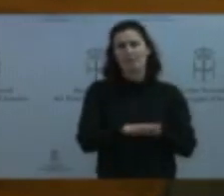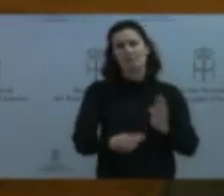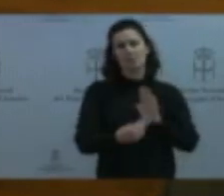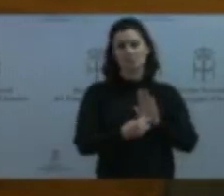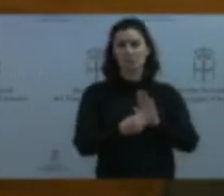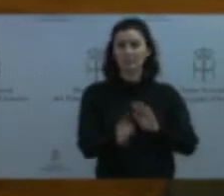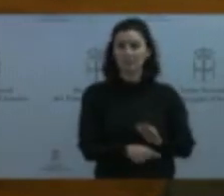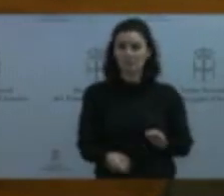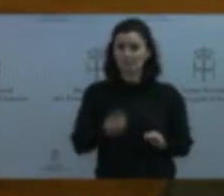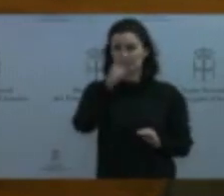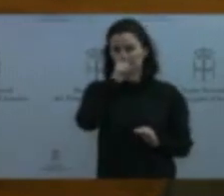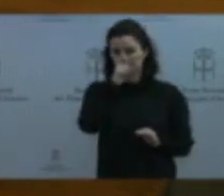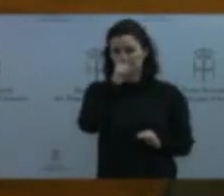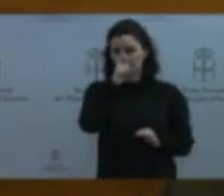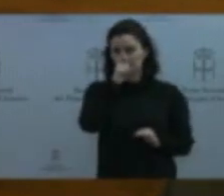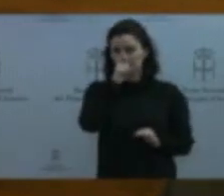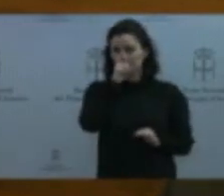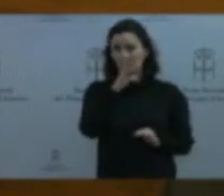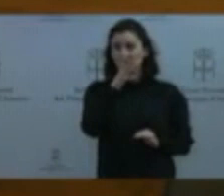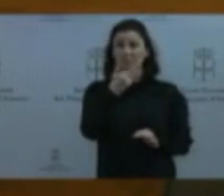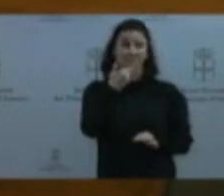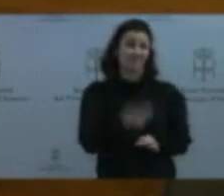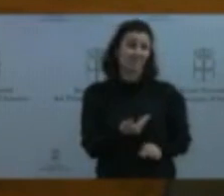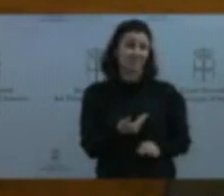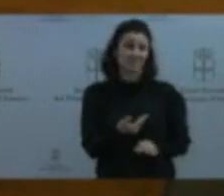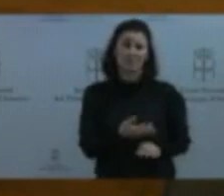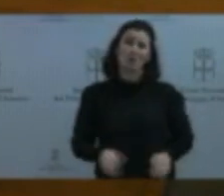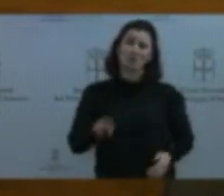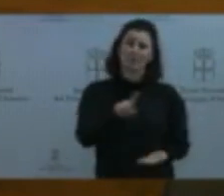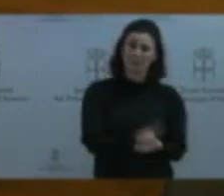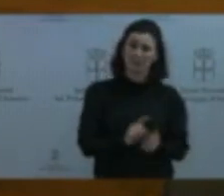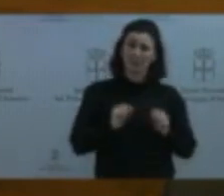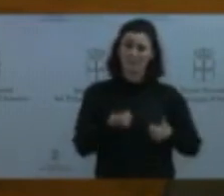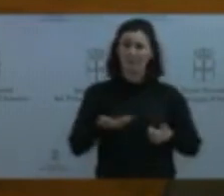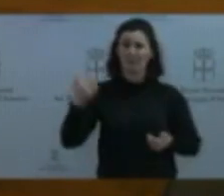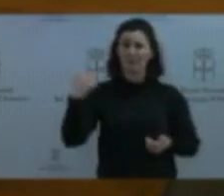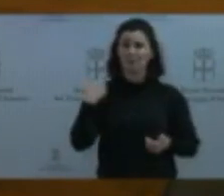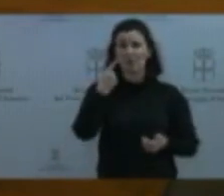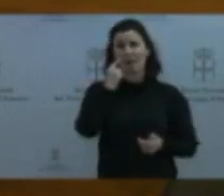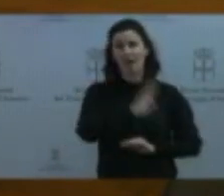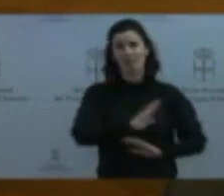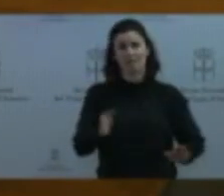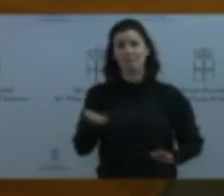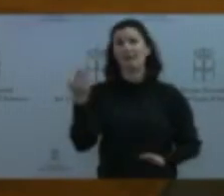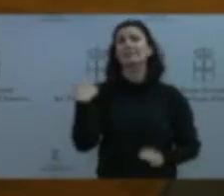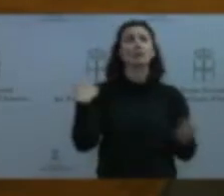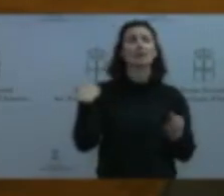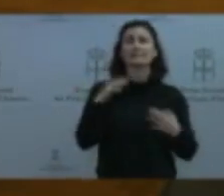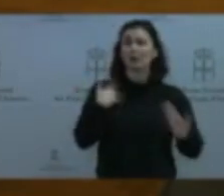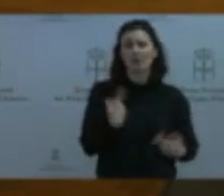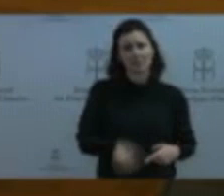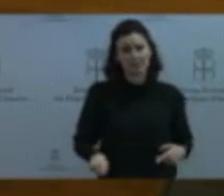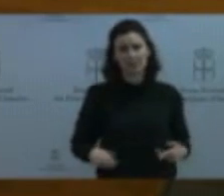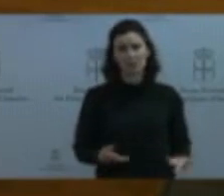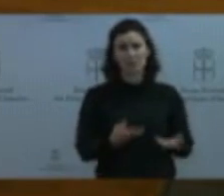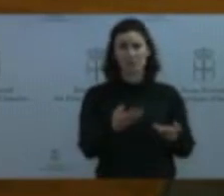que es muy aburrido, porque ustedes efectivamente vuelven a los orígenes, pero ahora ya no tiene nada que ver con lo que eran. Ustedes, yo les ponía el ejemplo, ustedes hablaron aquí muchas veces de